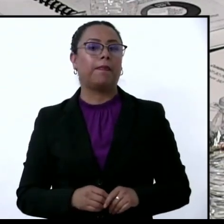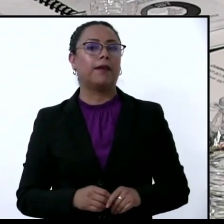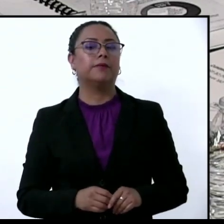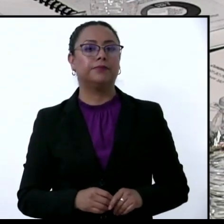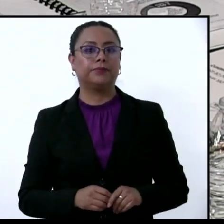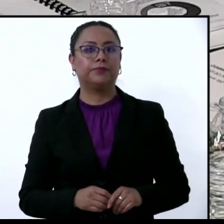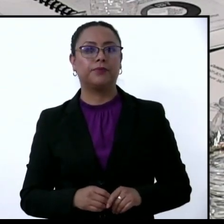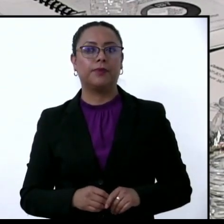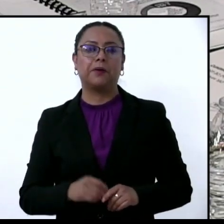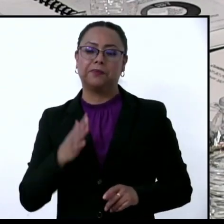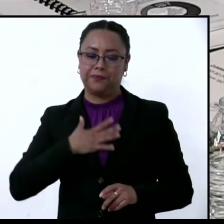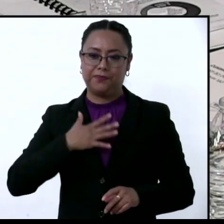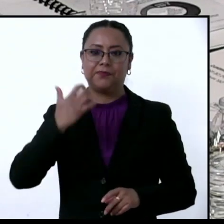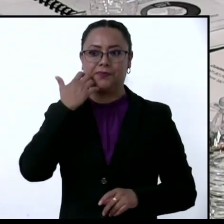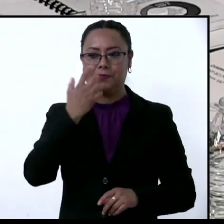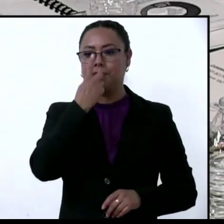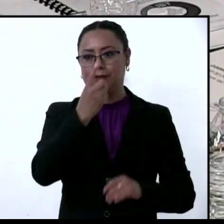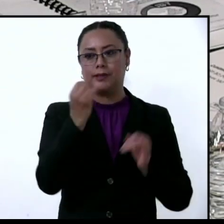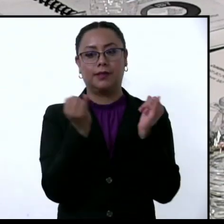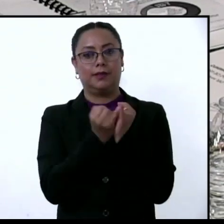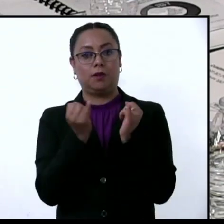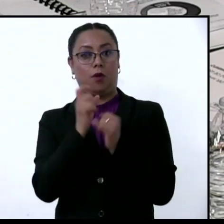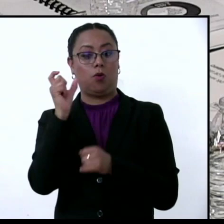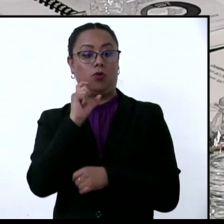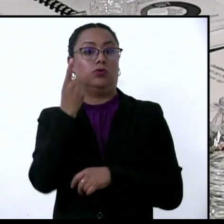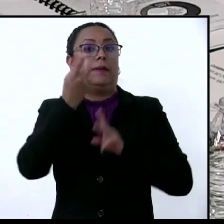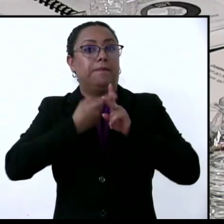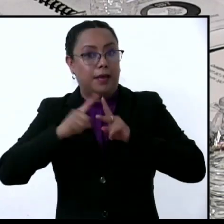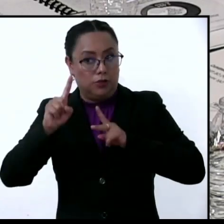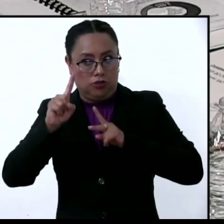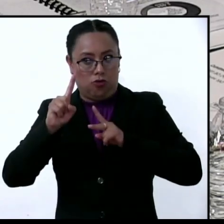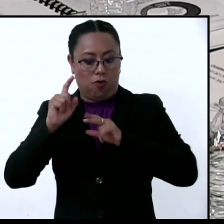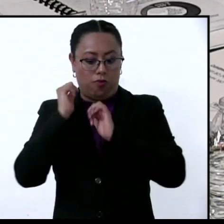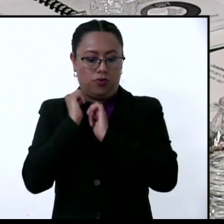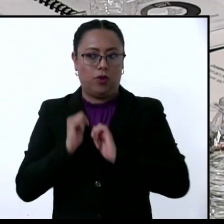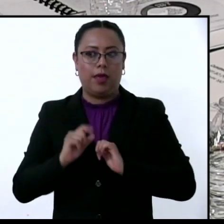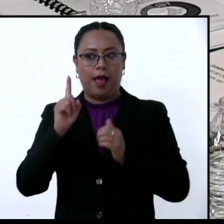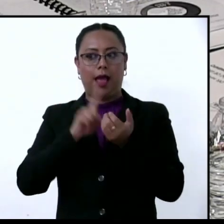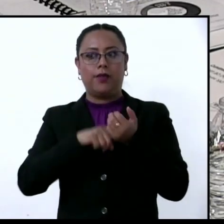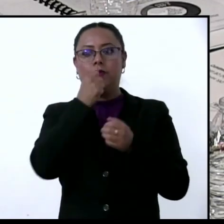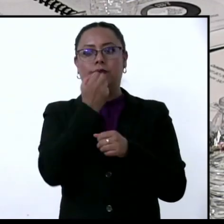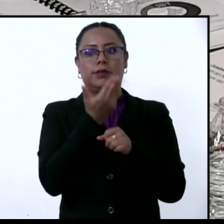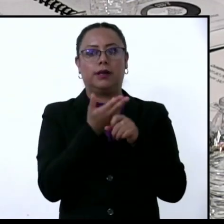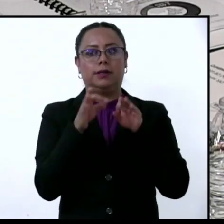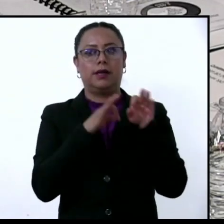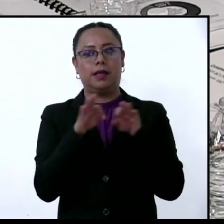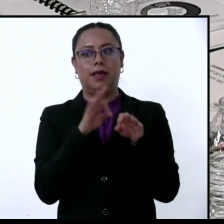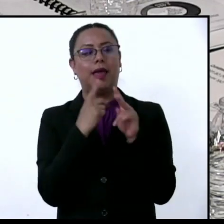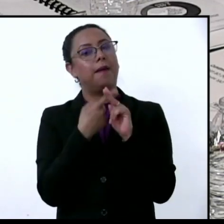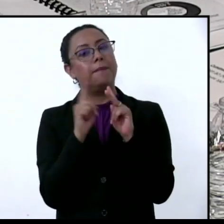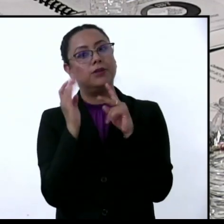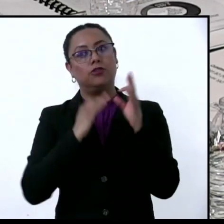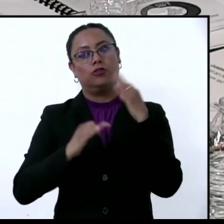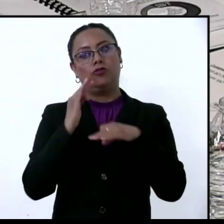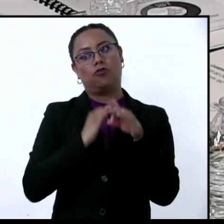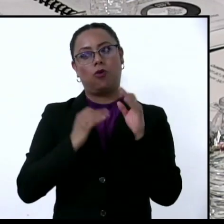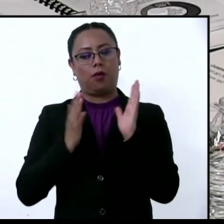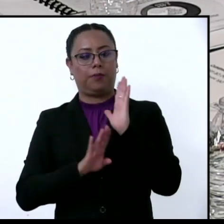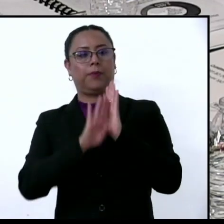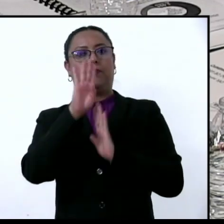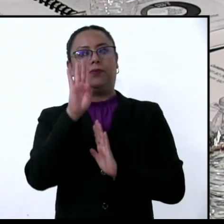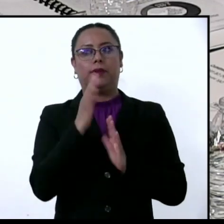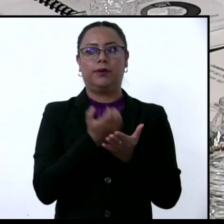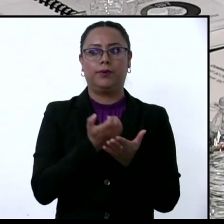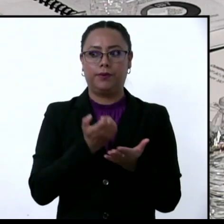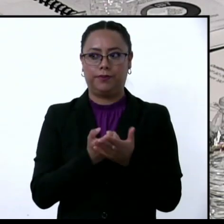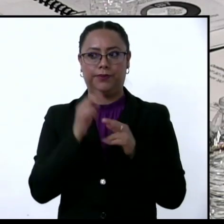También hay que decir que al llegar usted a la Secretaría del Trabajo, pues comenzó la recuperación económica a nivel